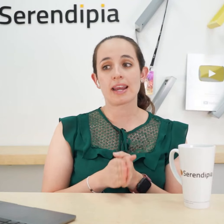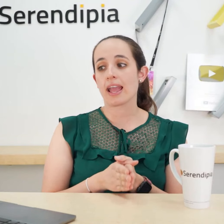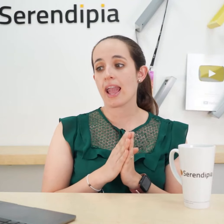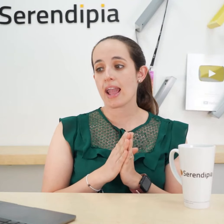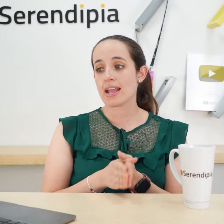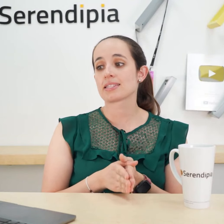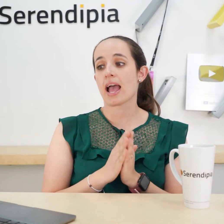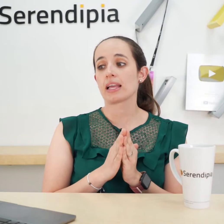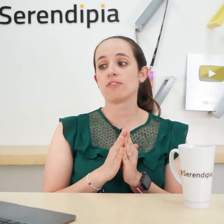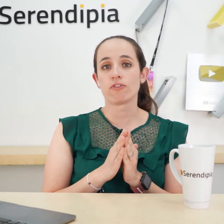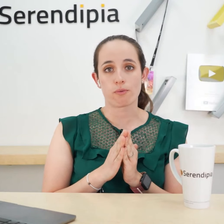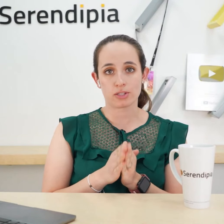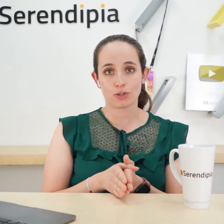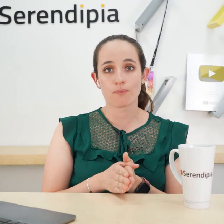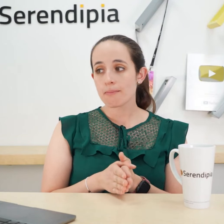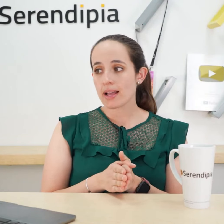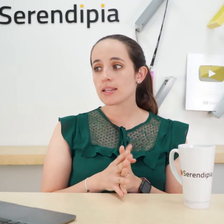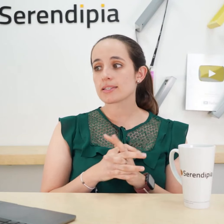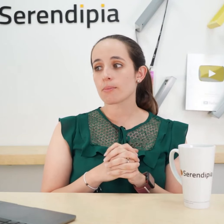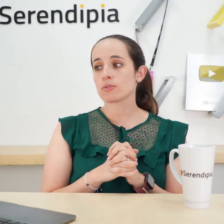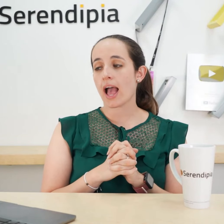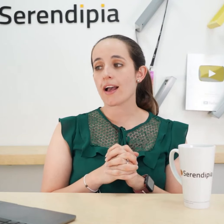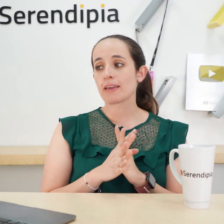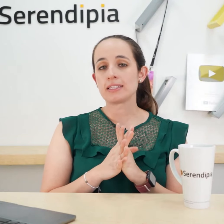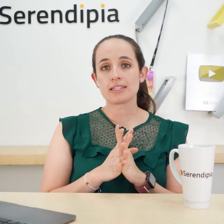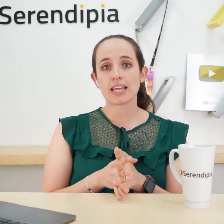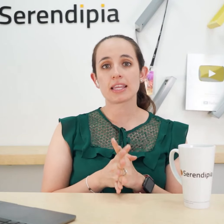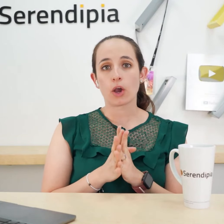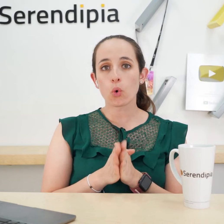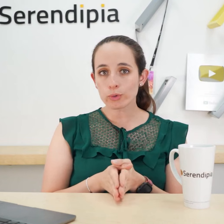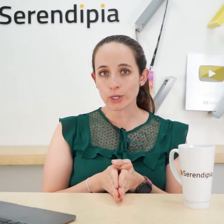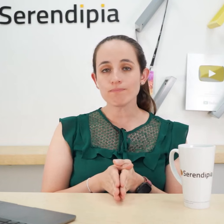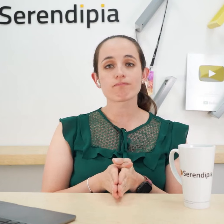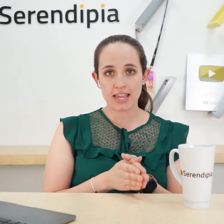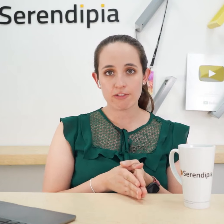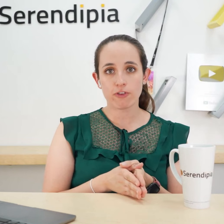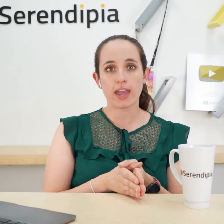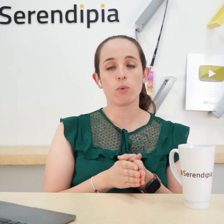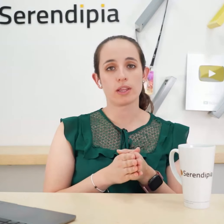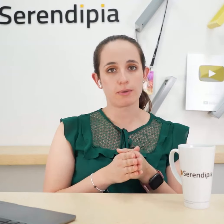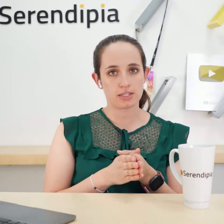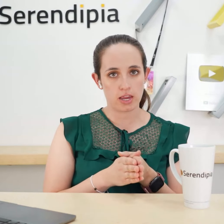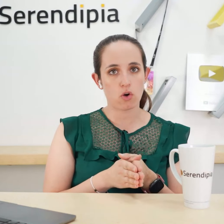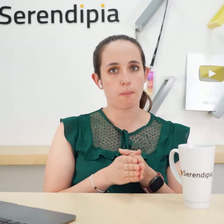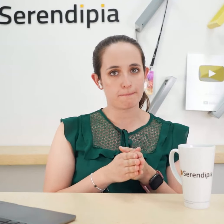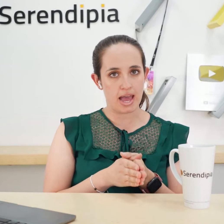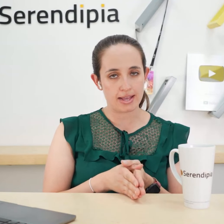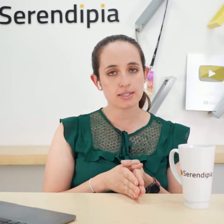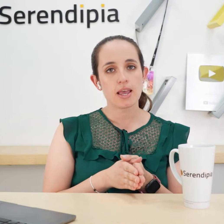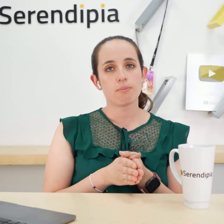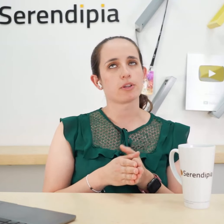mexicano entregue esta información. Además, estamos a 27 de junio, ayer fue un